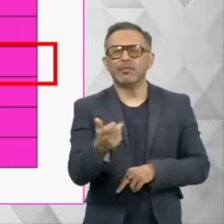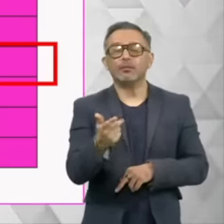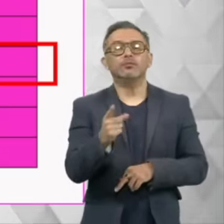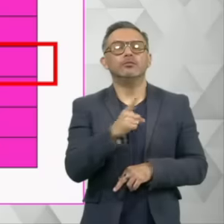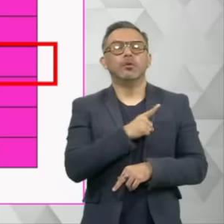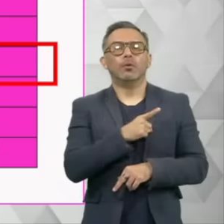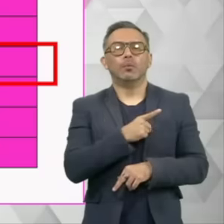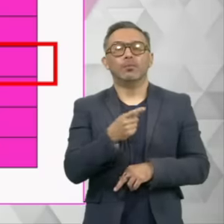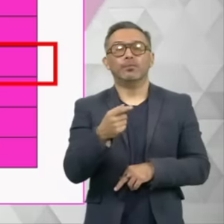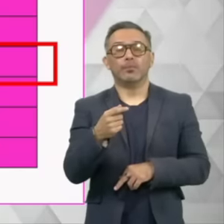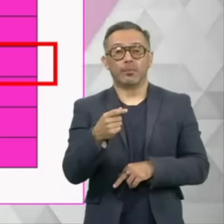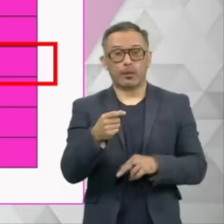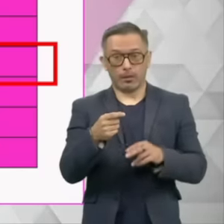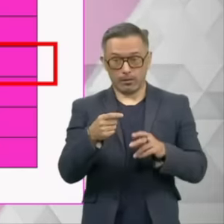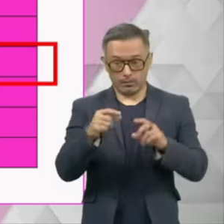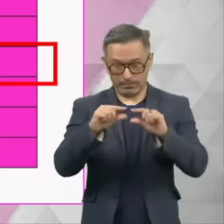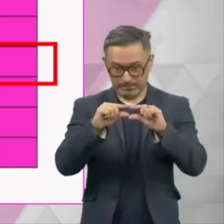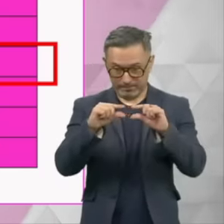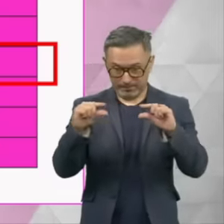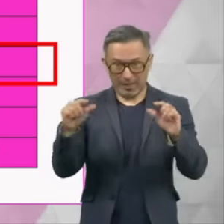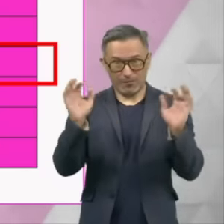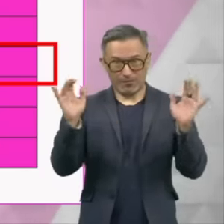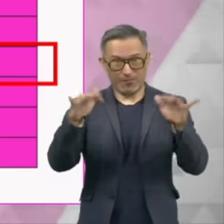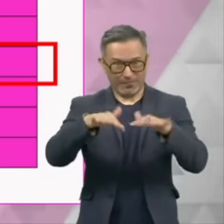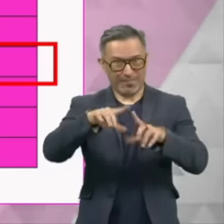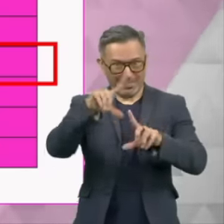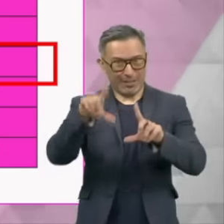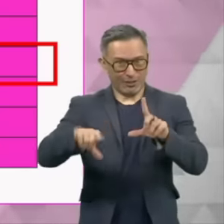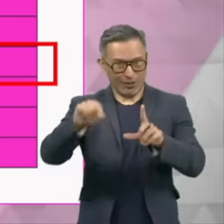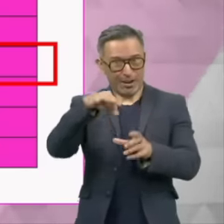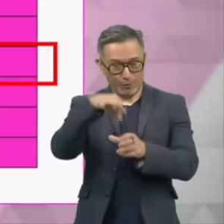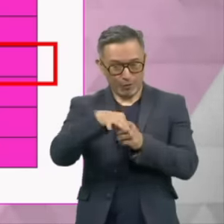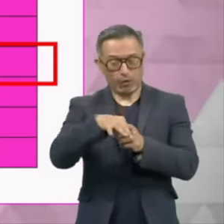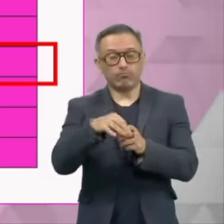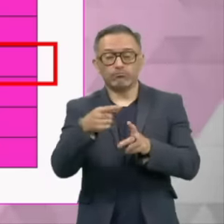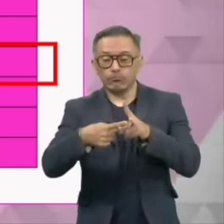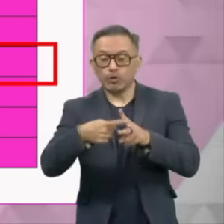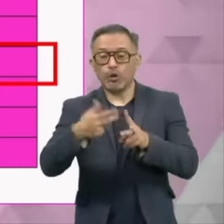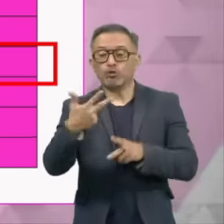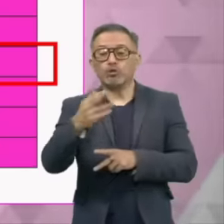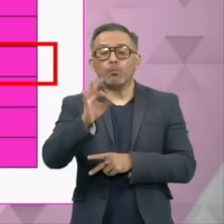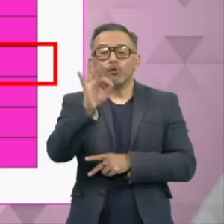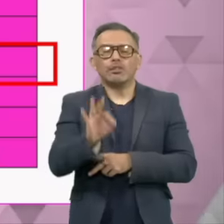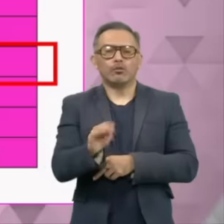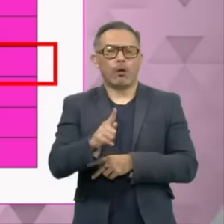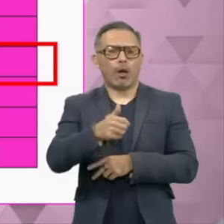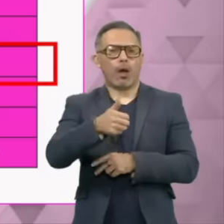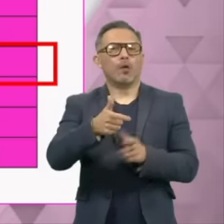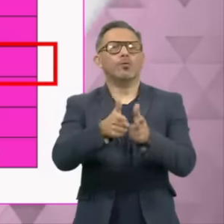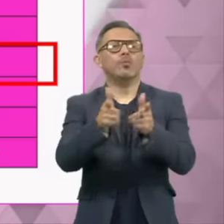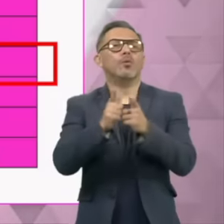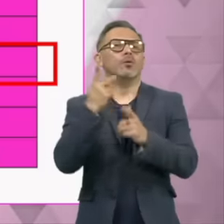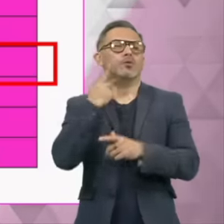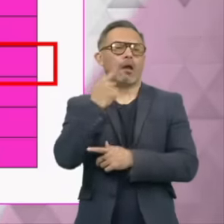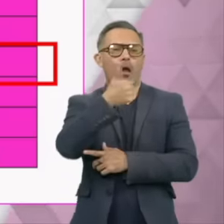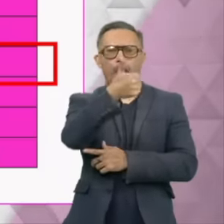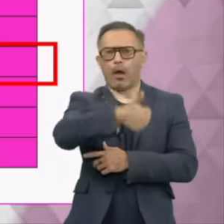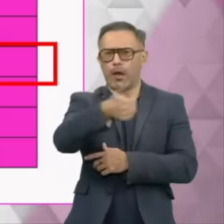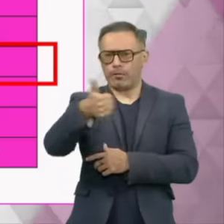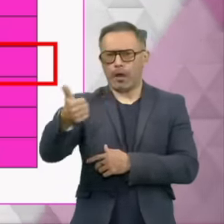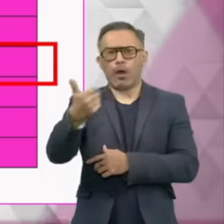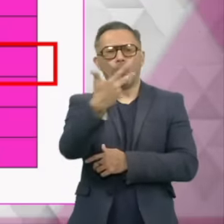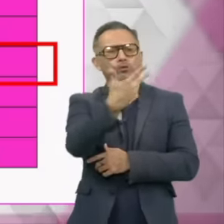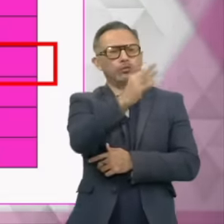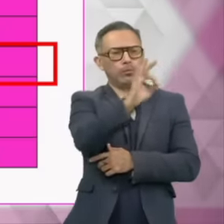8% del porcentaje de la votación nacional emitida de cada partido político para